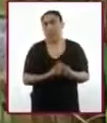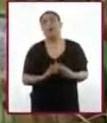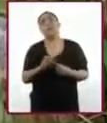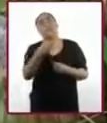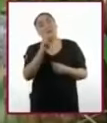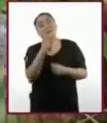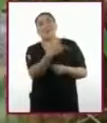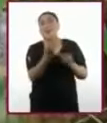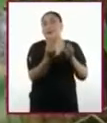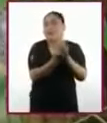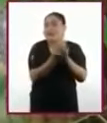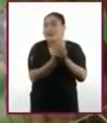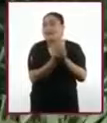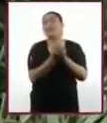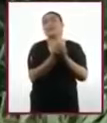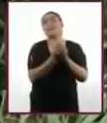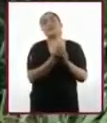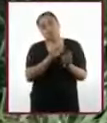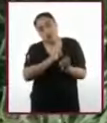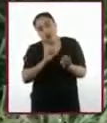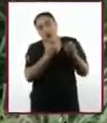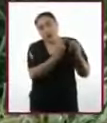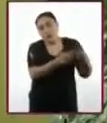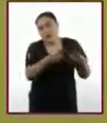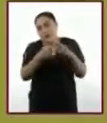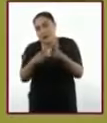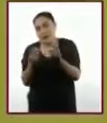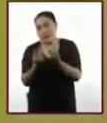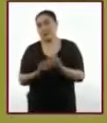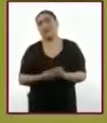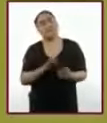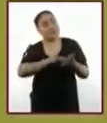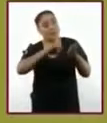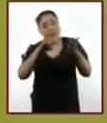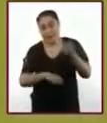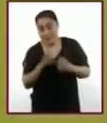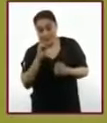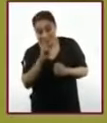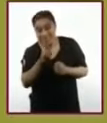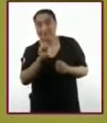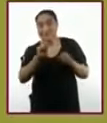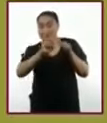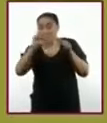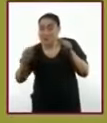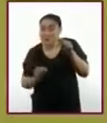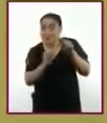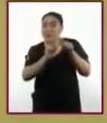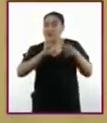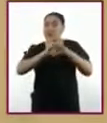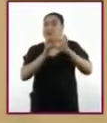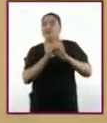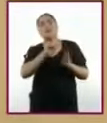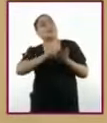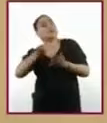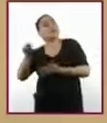y los tipos de organismos que albergan puede variar. Por ejemplo, esta cadena alimentaria se presenta en la